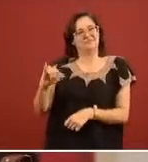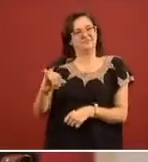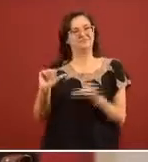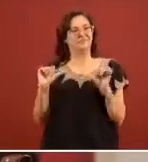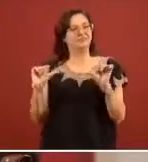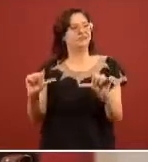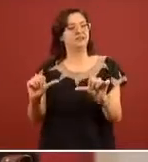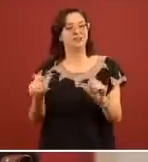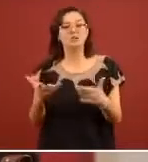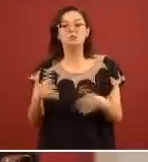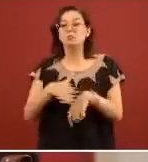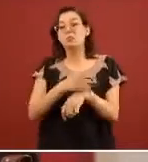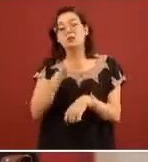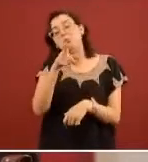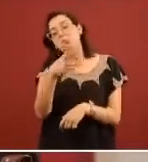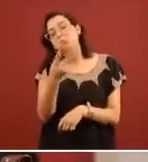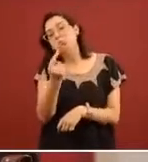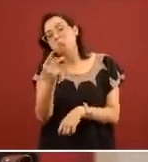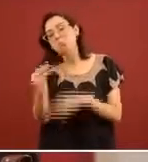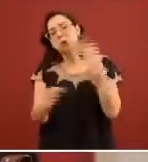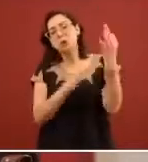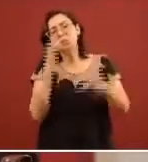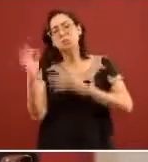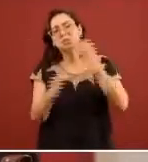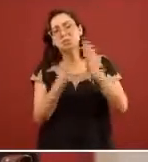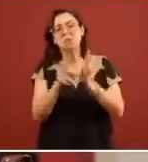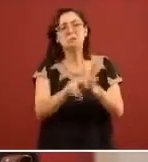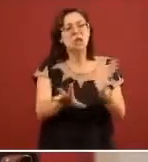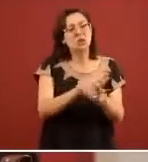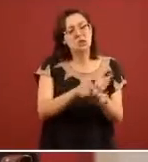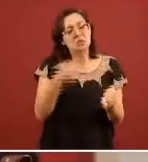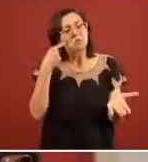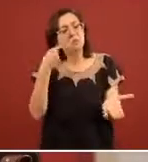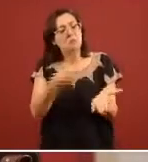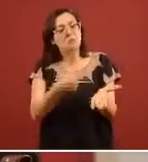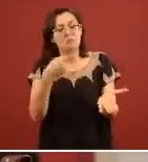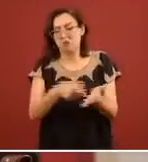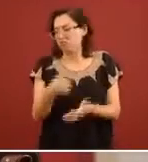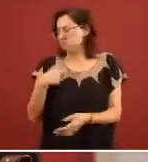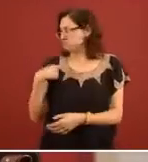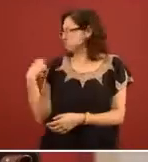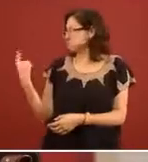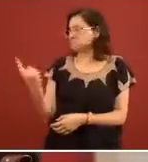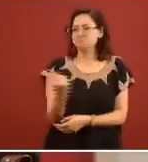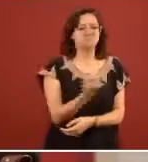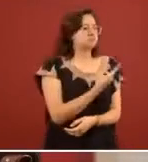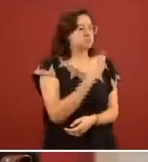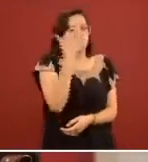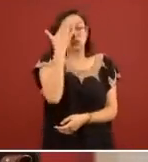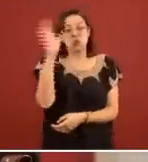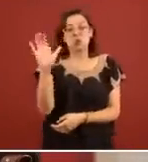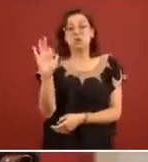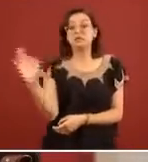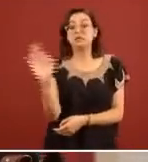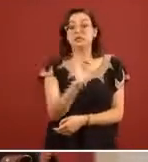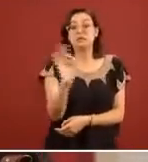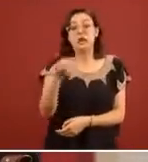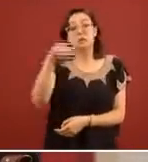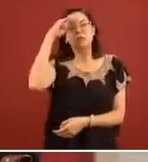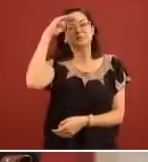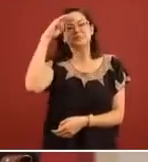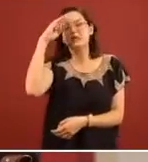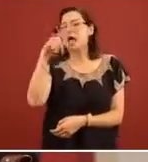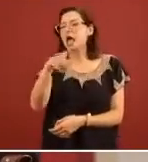Porque simplemente lo oye en las noticias, lo oye aquí, lo lee en los periódicos y en algún momento podría usted pensar que esto es una